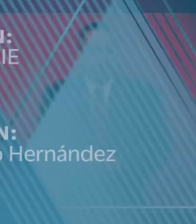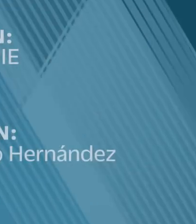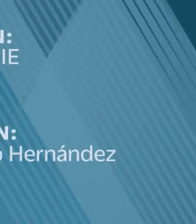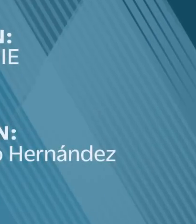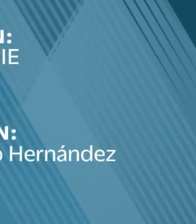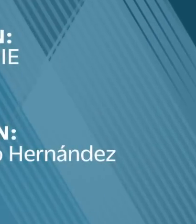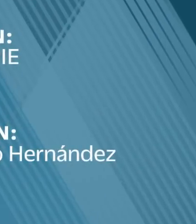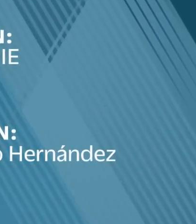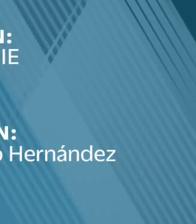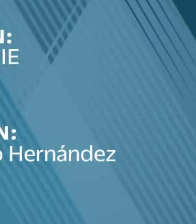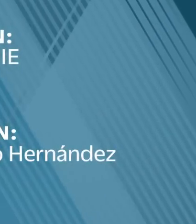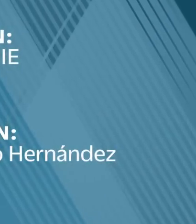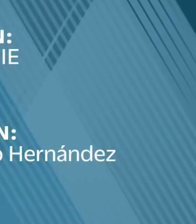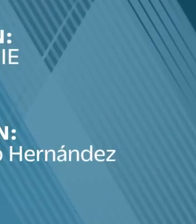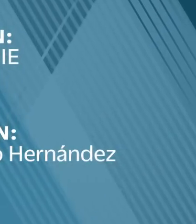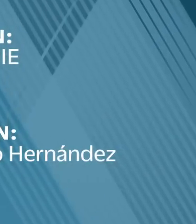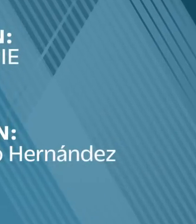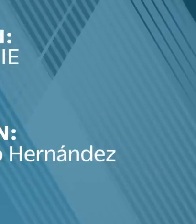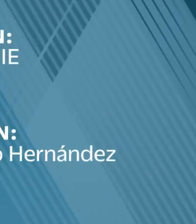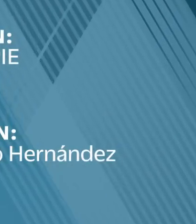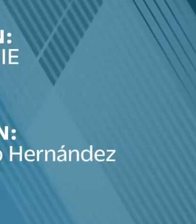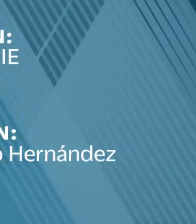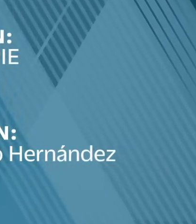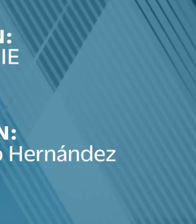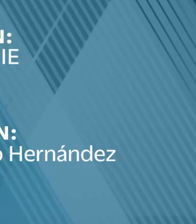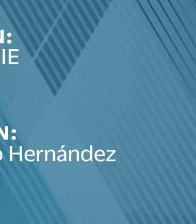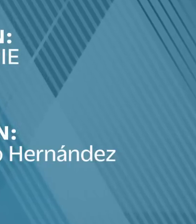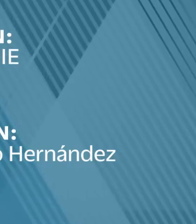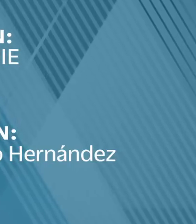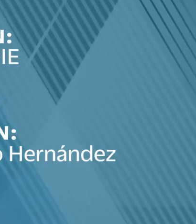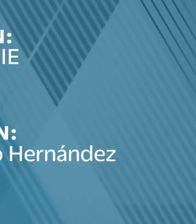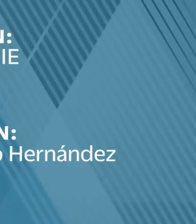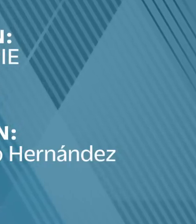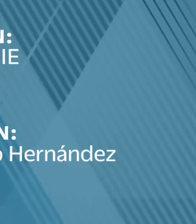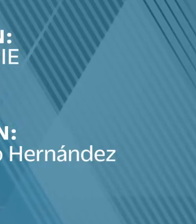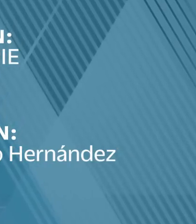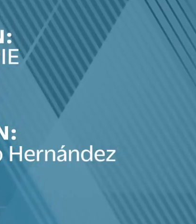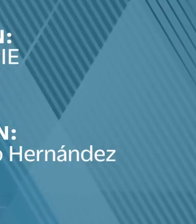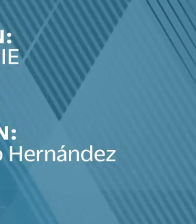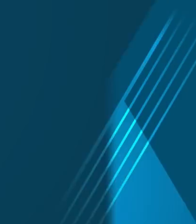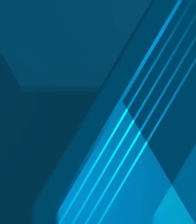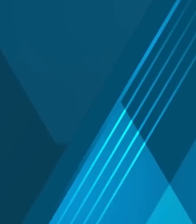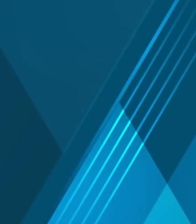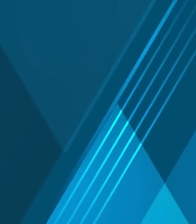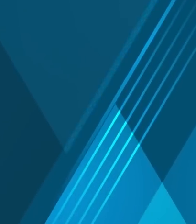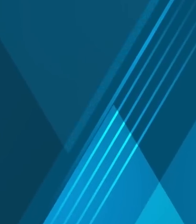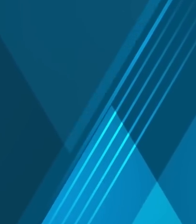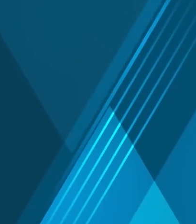la Comisión de Inteligencia del Gobierno.